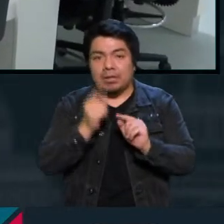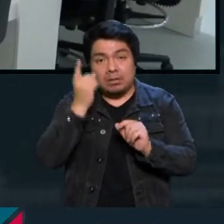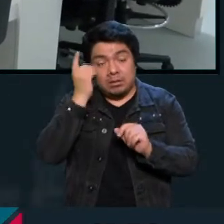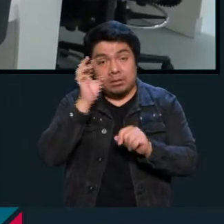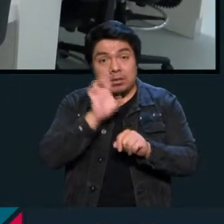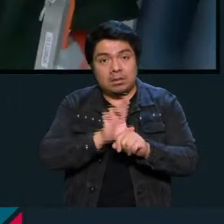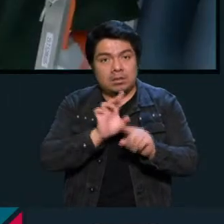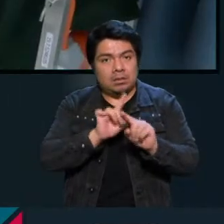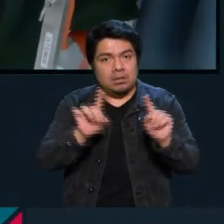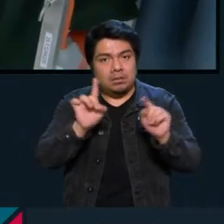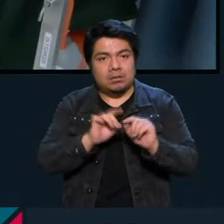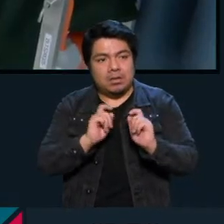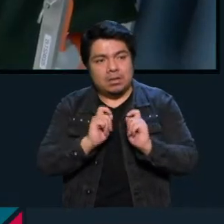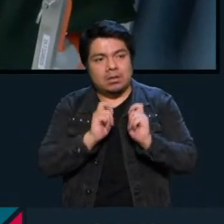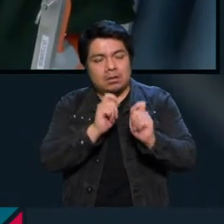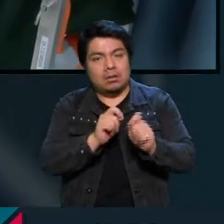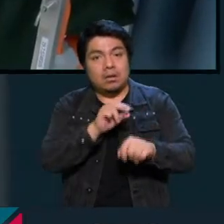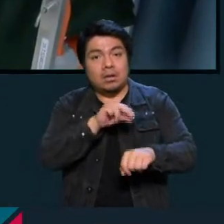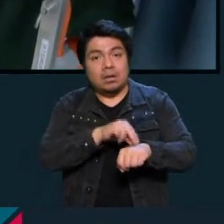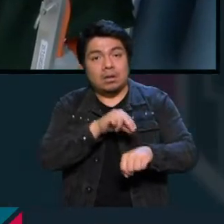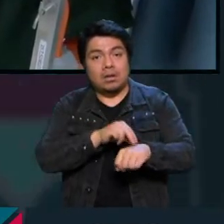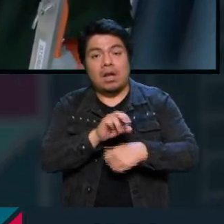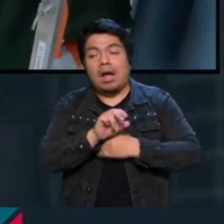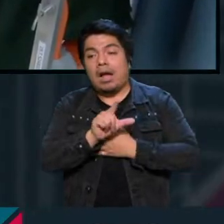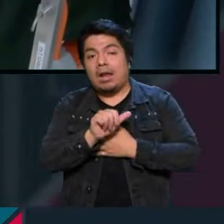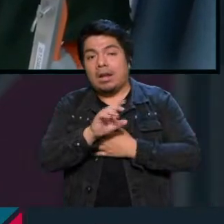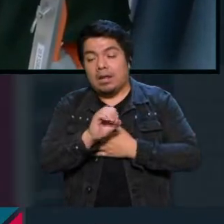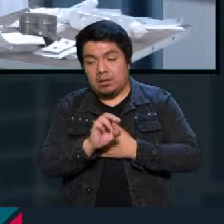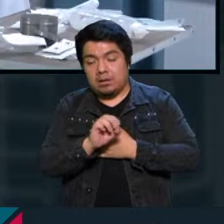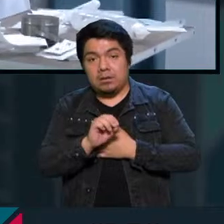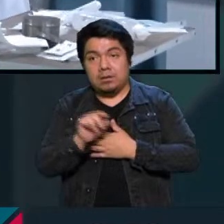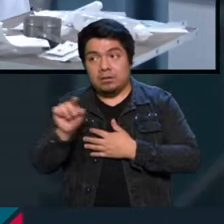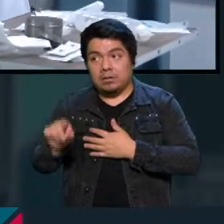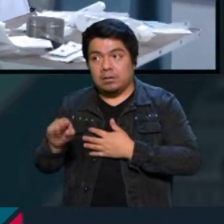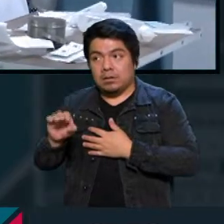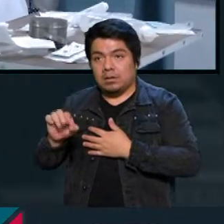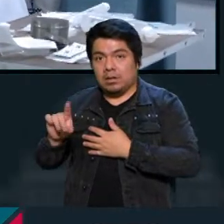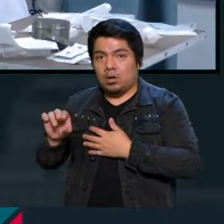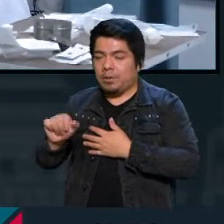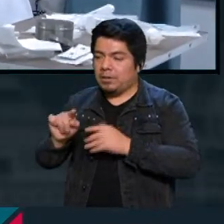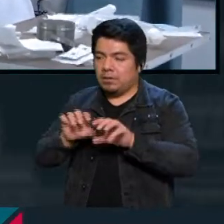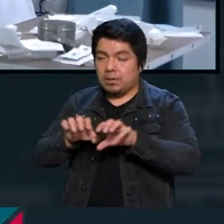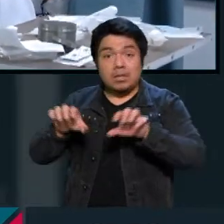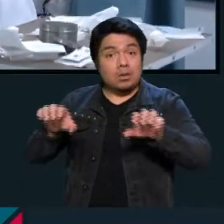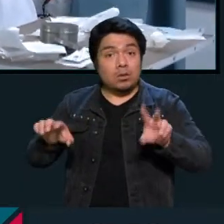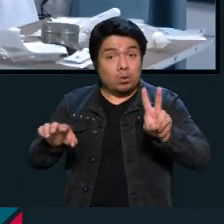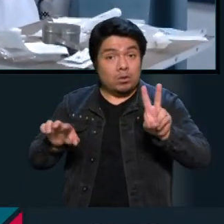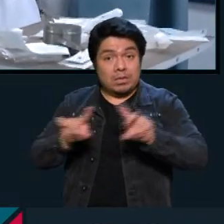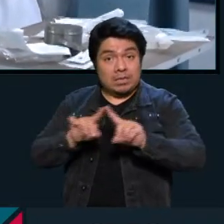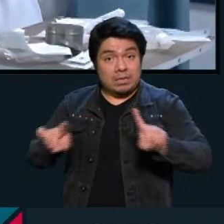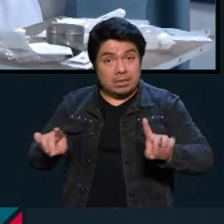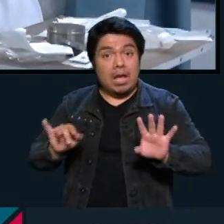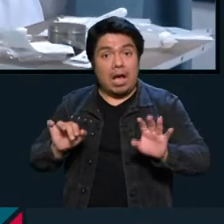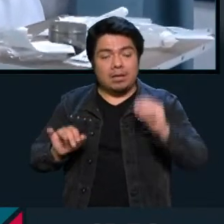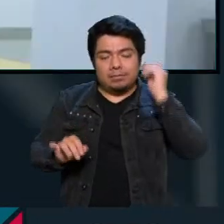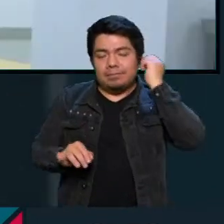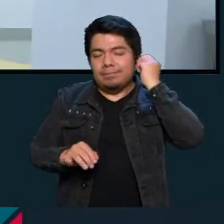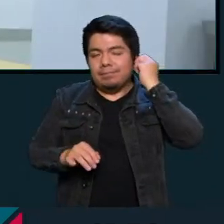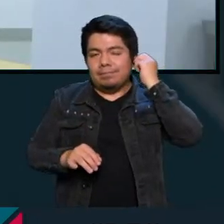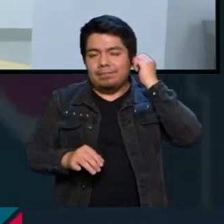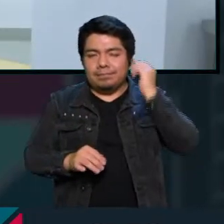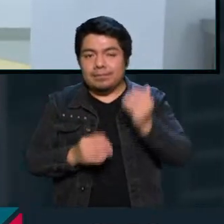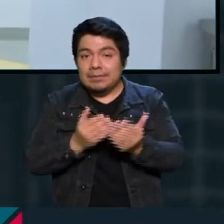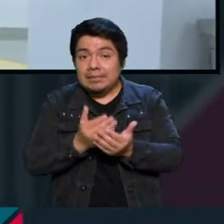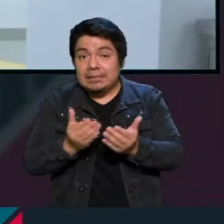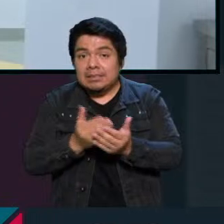ahora ha nombrado al doctor Alejandro Sbarz, y del lado del IMSS ordinario está el maestro Sorobla. Son instituciones diferentes para población diferente. Aquí